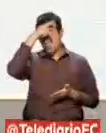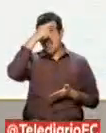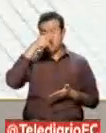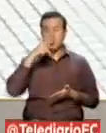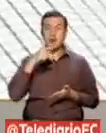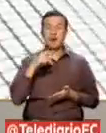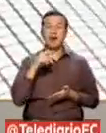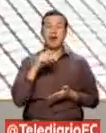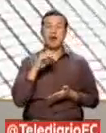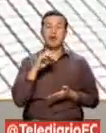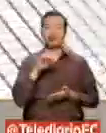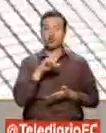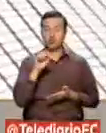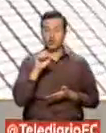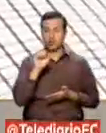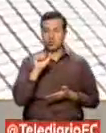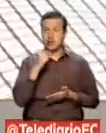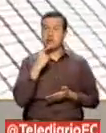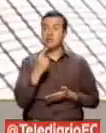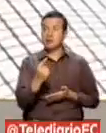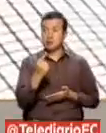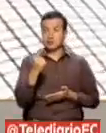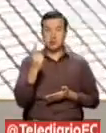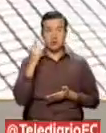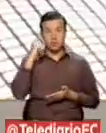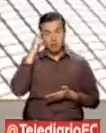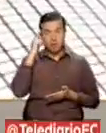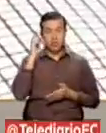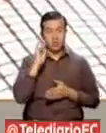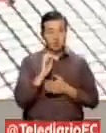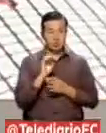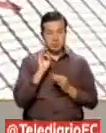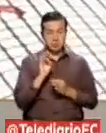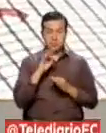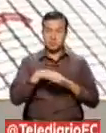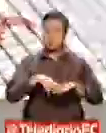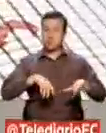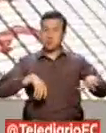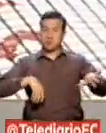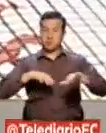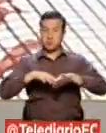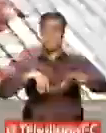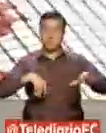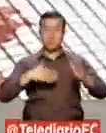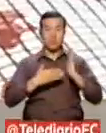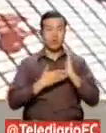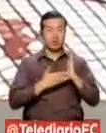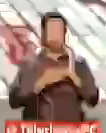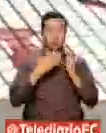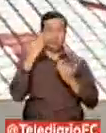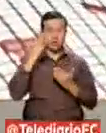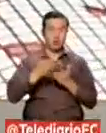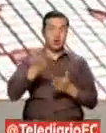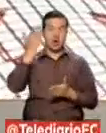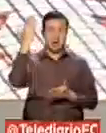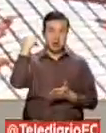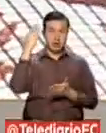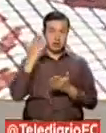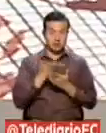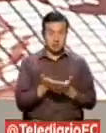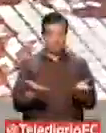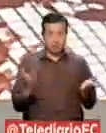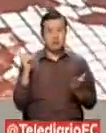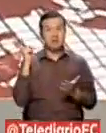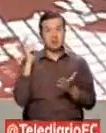vive una democracia renovada. Destacó que el gobierno nacional ha marcado distancia en el modelo político anterior e insiste